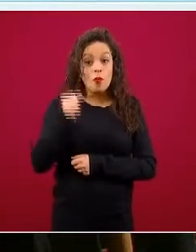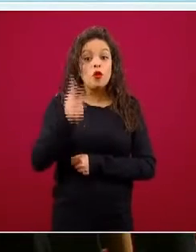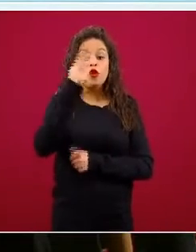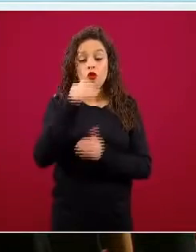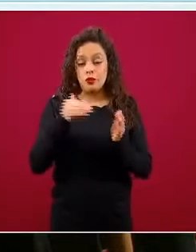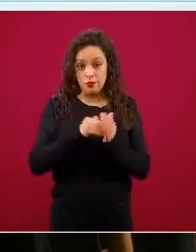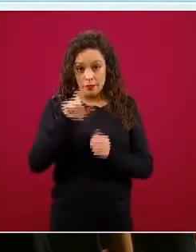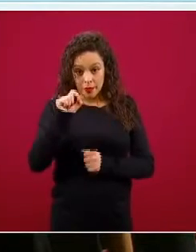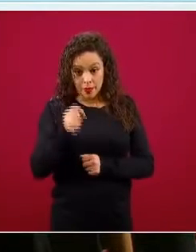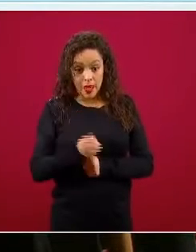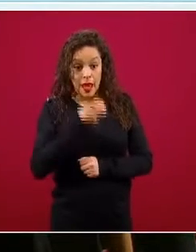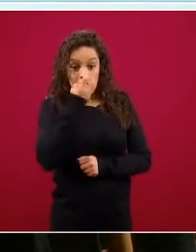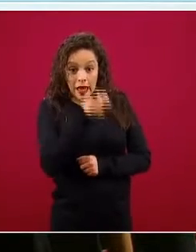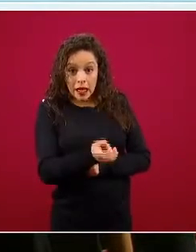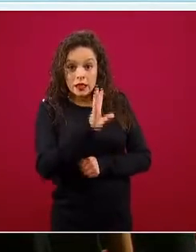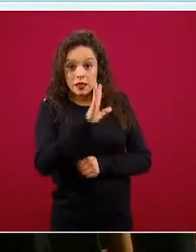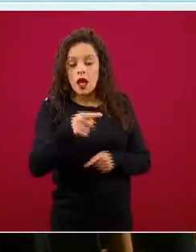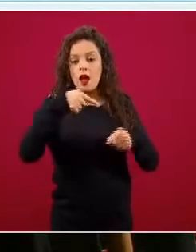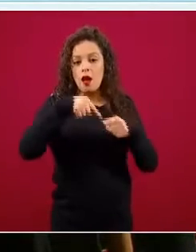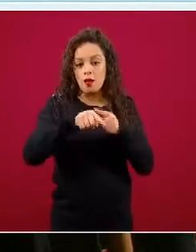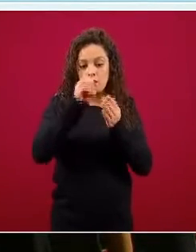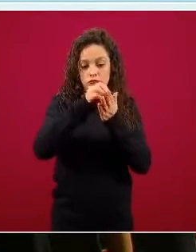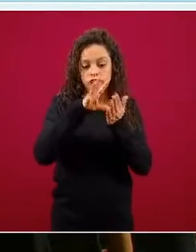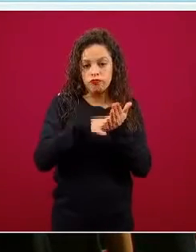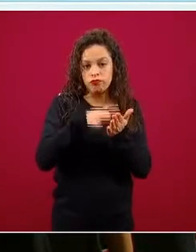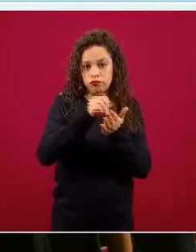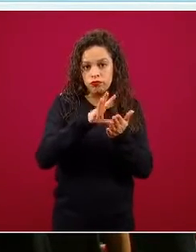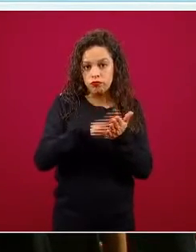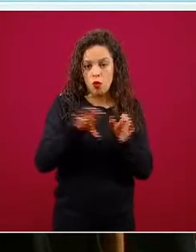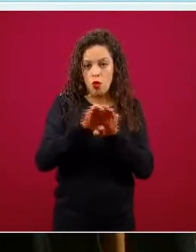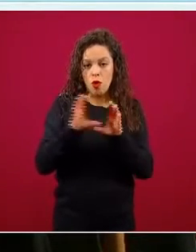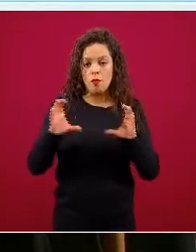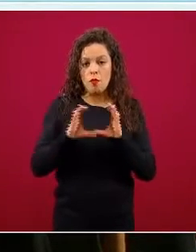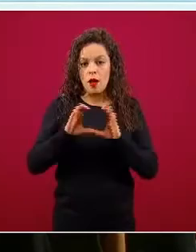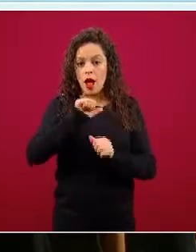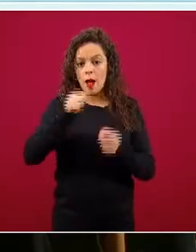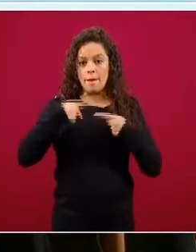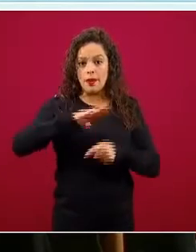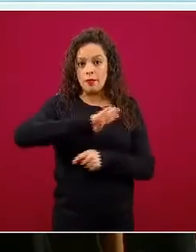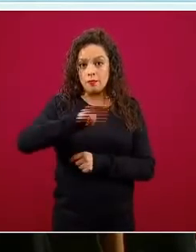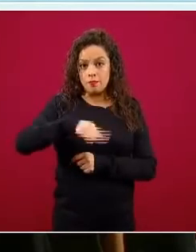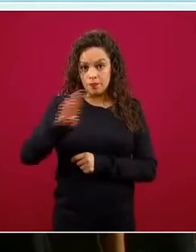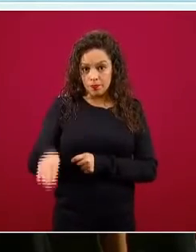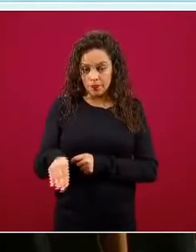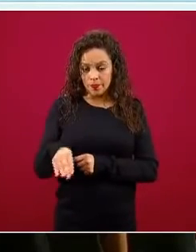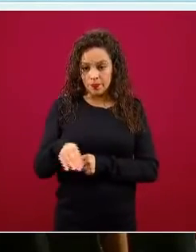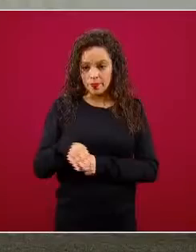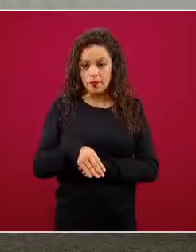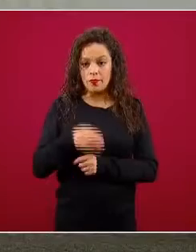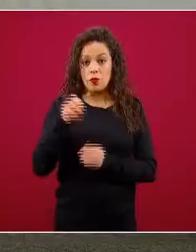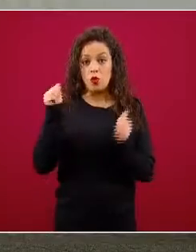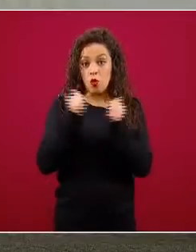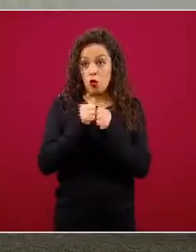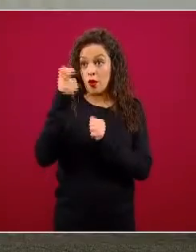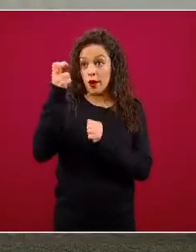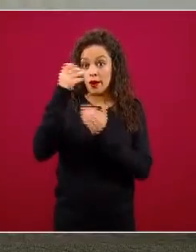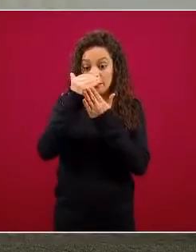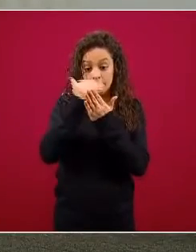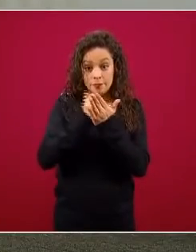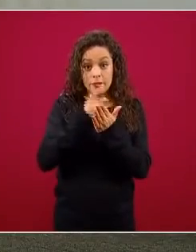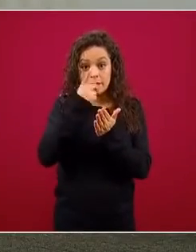entonces se están llenando los certificados de defunción en virtud de este lineamiento, incluyendo la